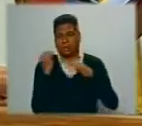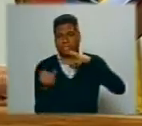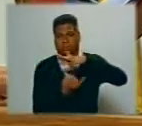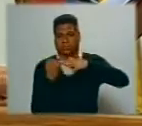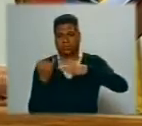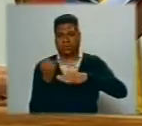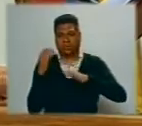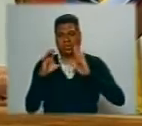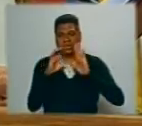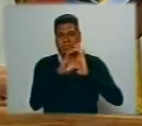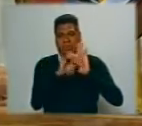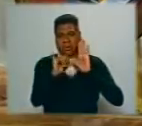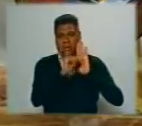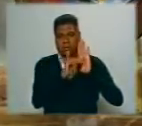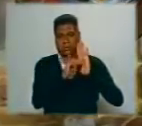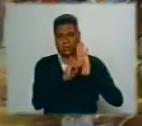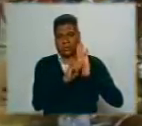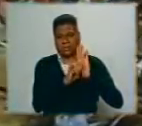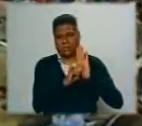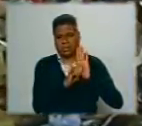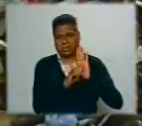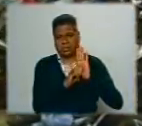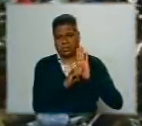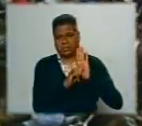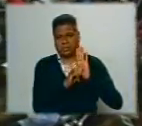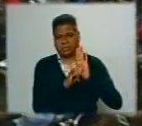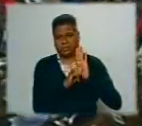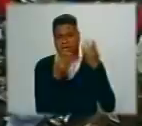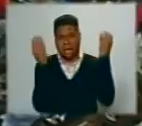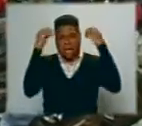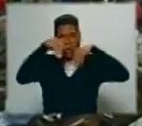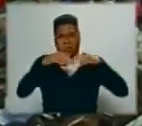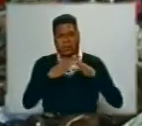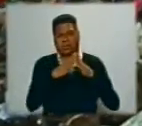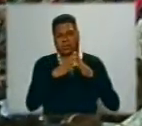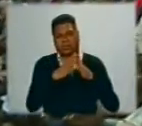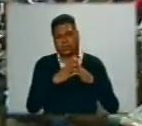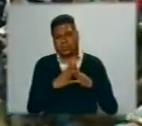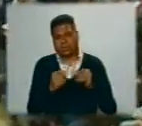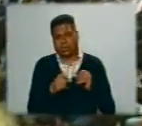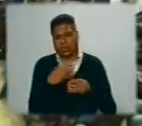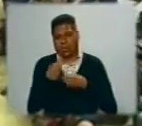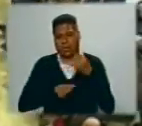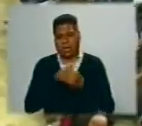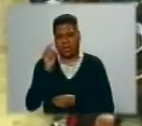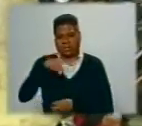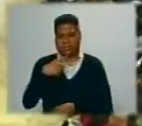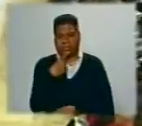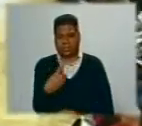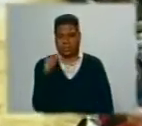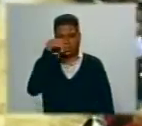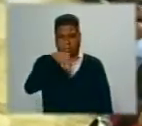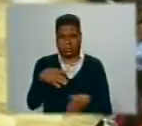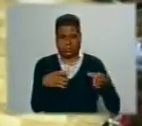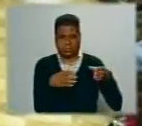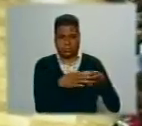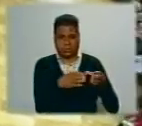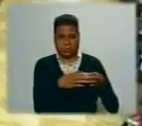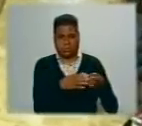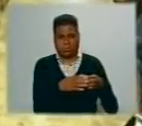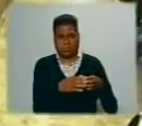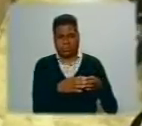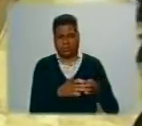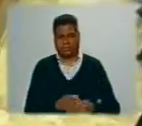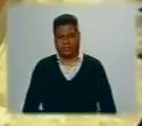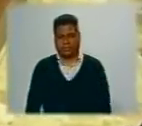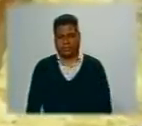Asamblea Nacional Constituyente en armonía con los poderes públicos constituidos, dictada por este órgano soberano